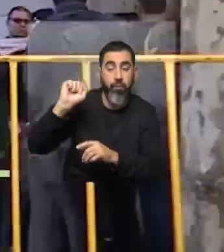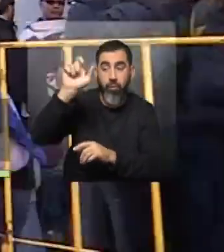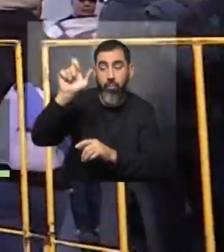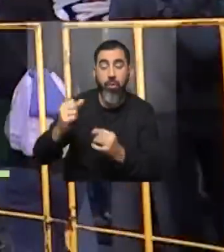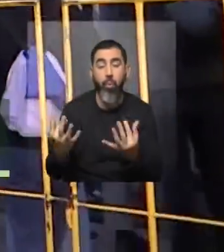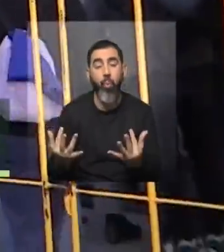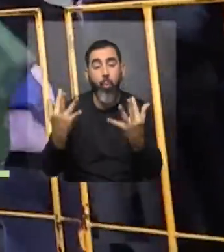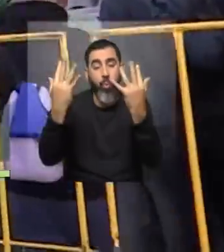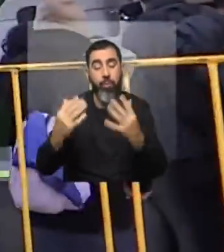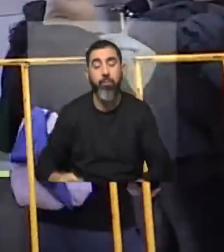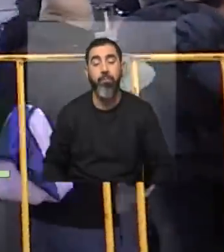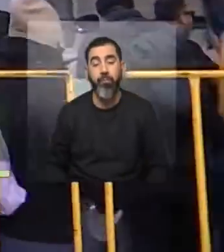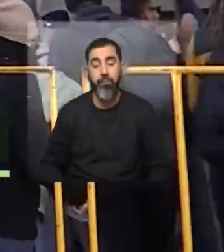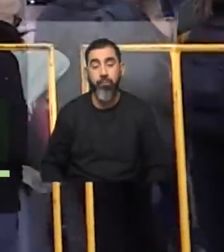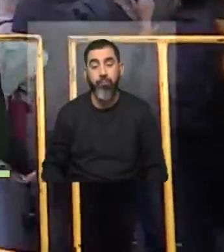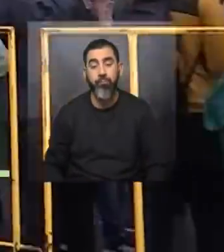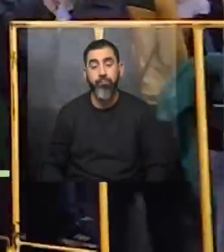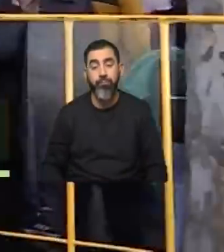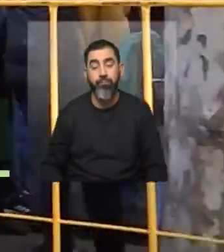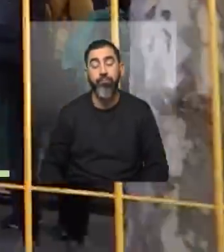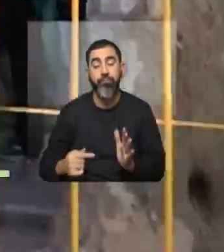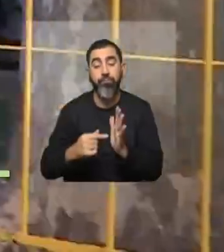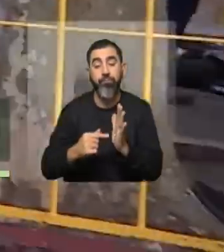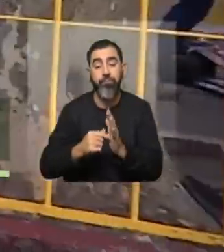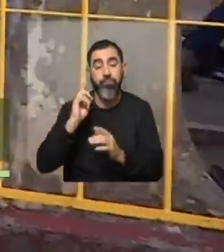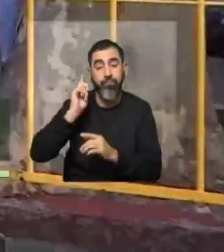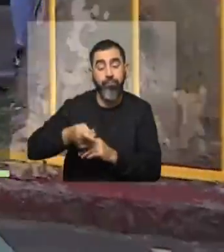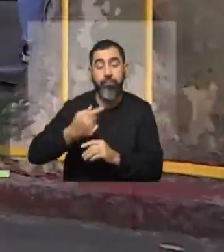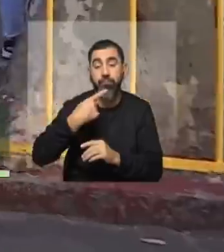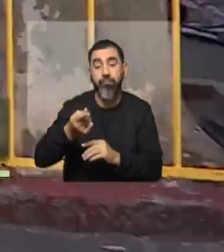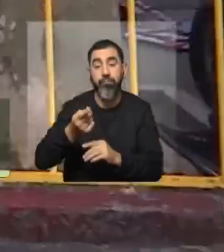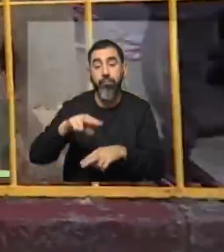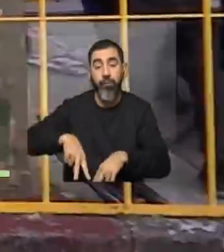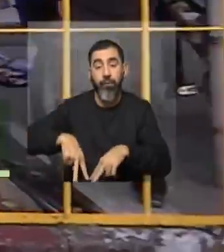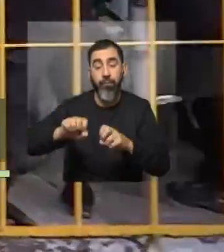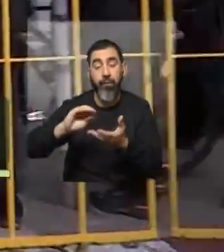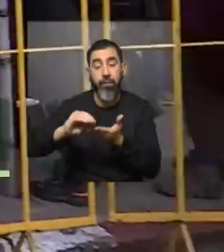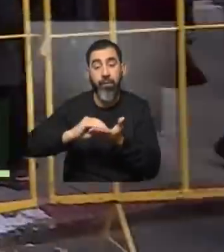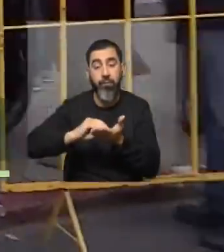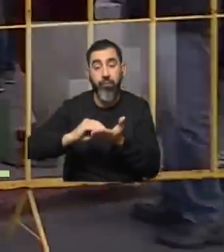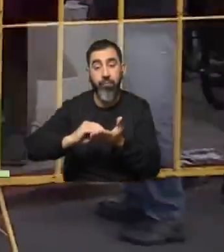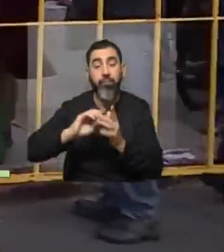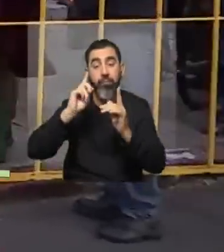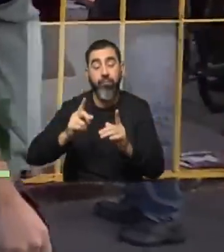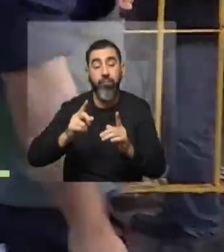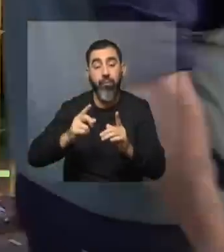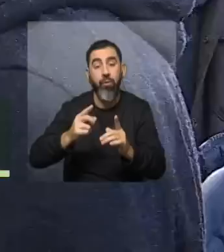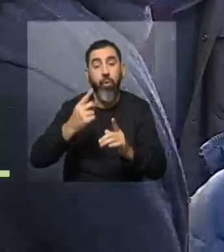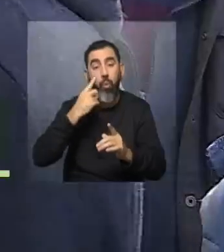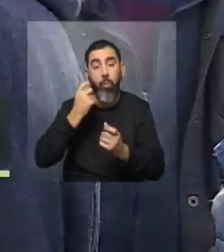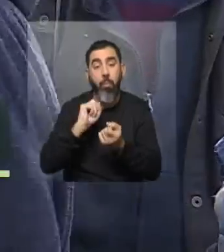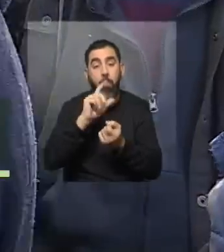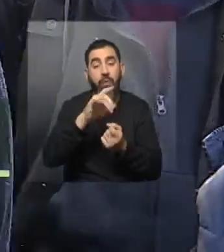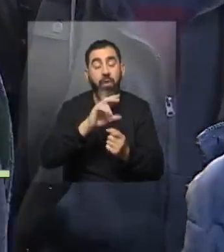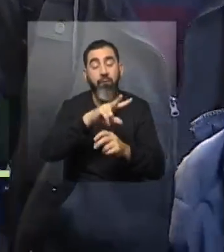colocó la bomba, dijo el primer mandatario. La resolución del directorio de OSCE sostiene que además de la investigación administrativa en curso, se dará conocimiento a la Fiscalía